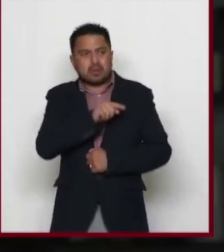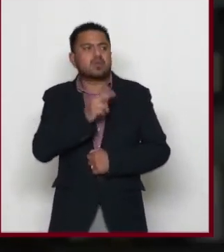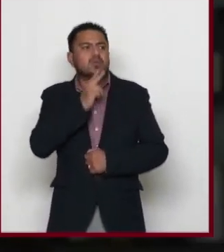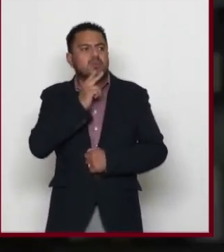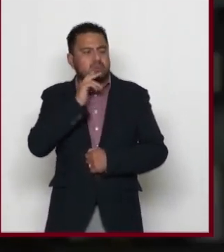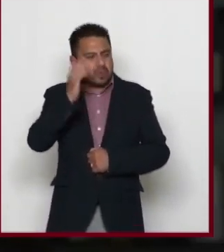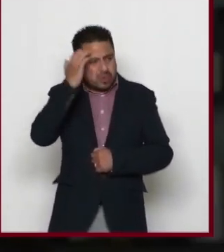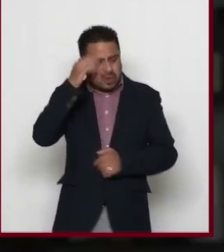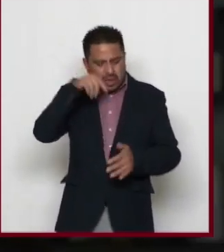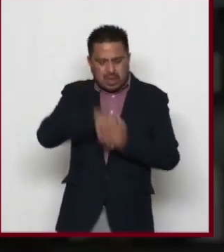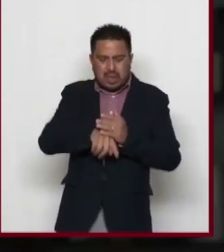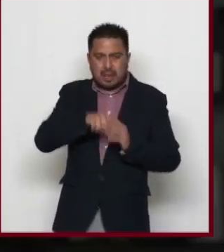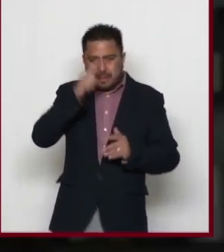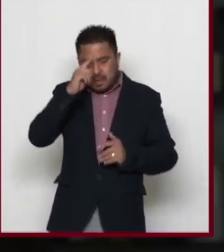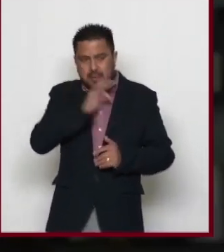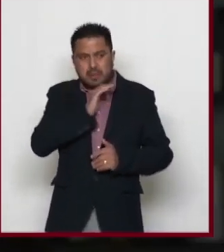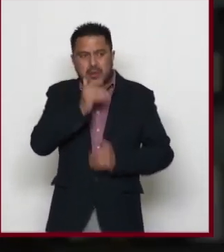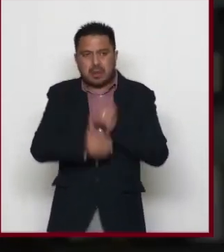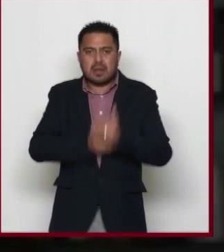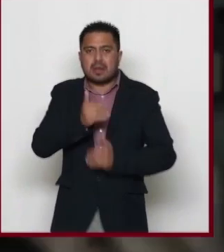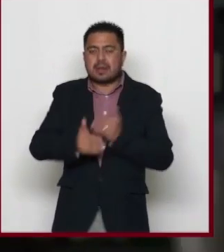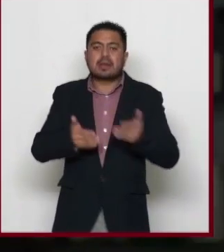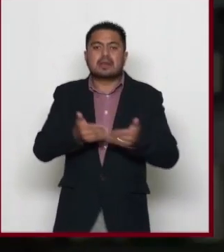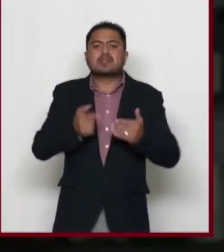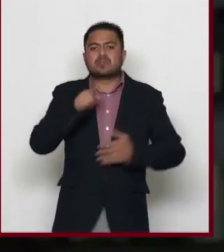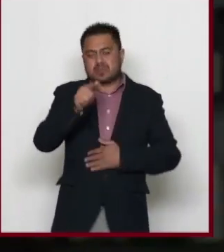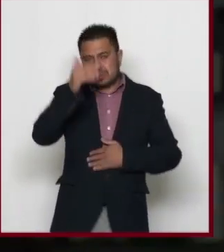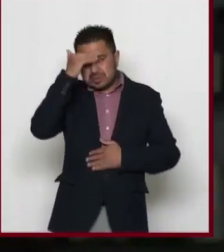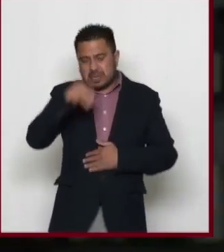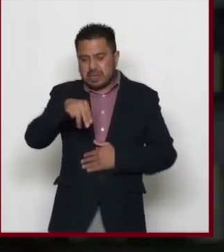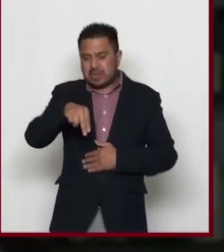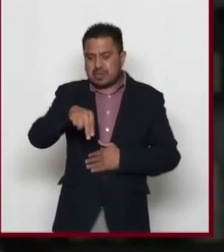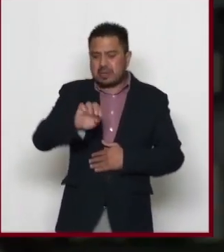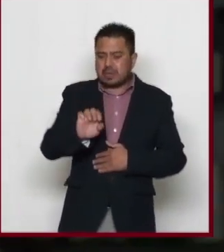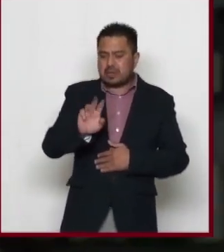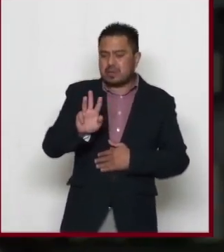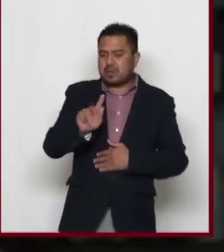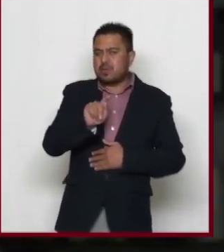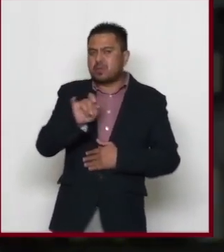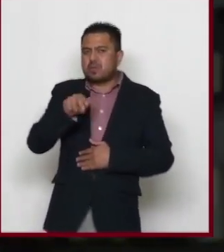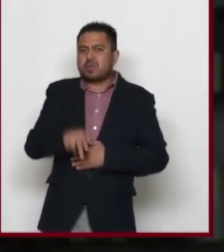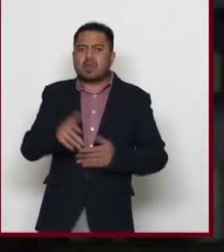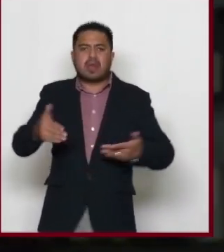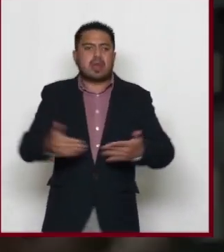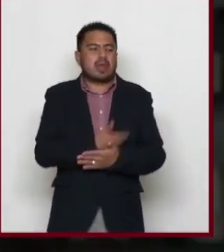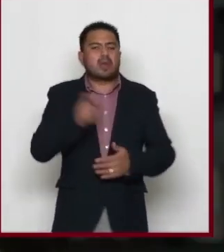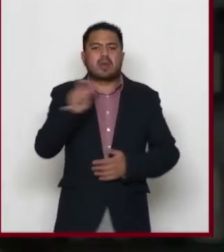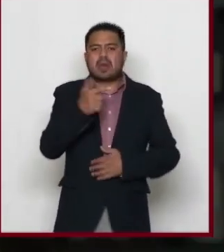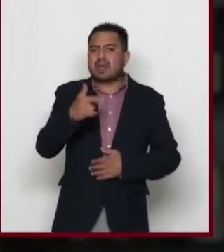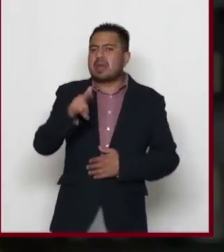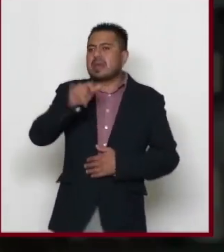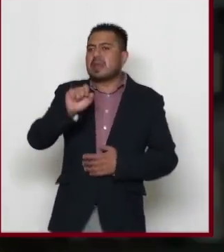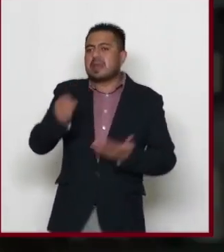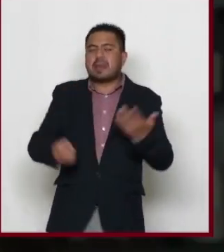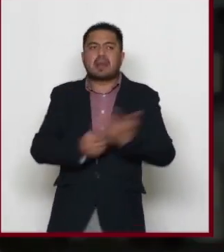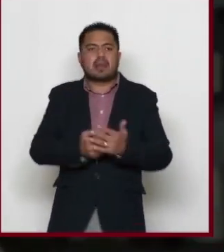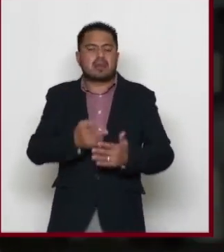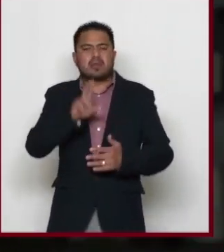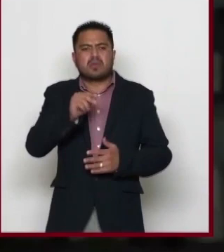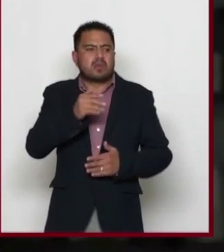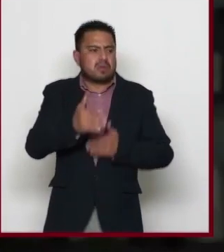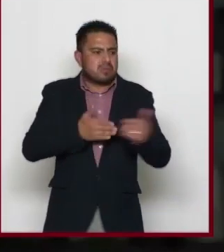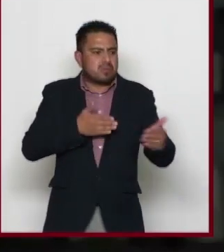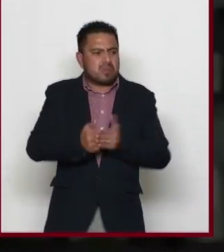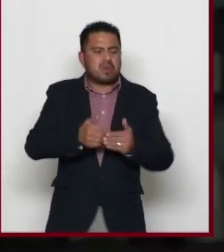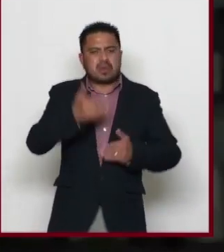qué? Porque la ciencia usa el conocimiento previo para avanzar. Y entonces tú sabes que Newton